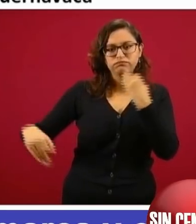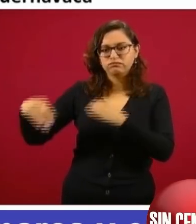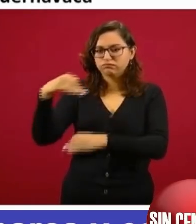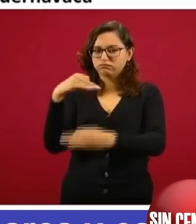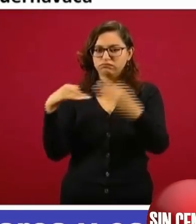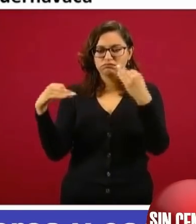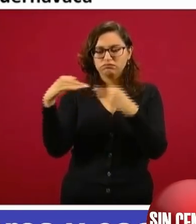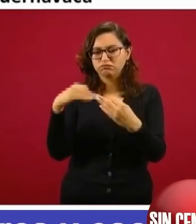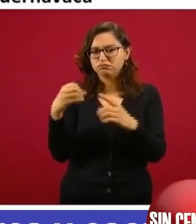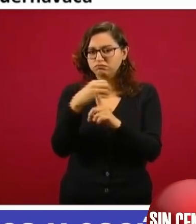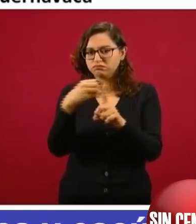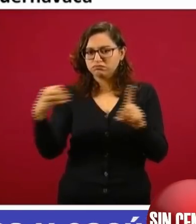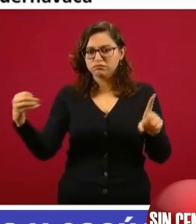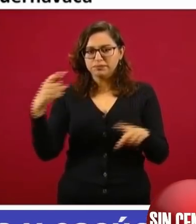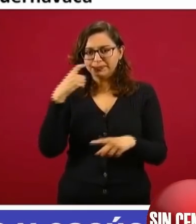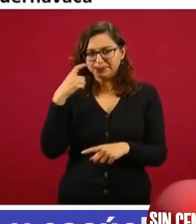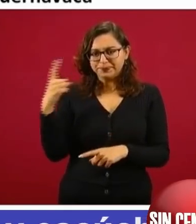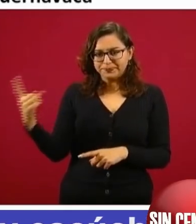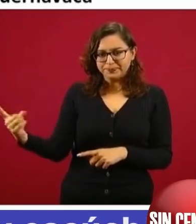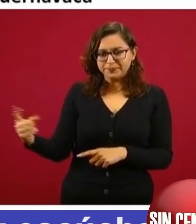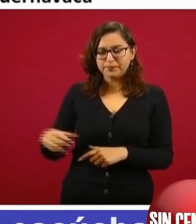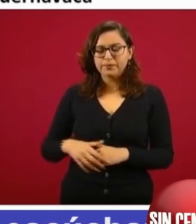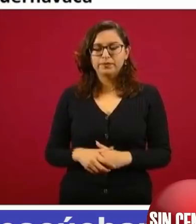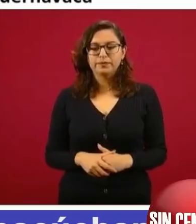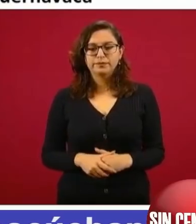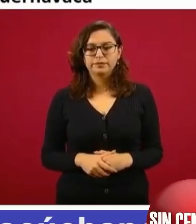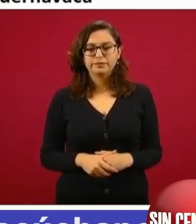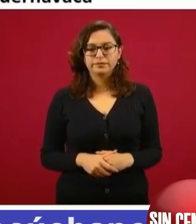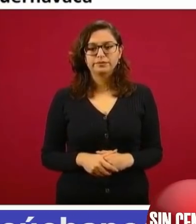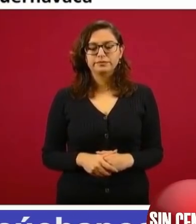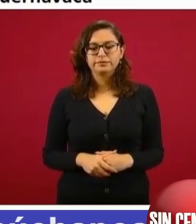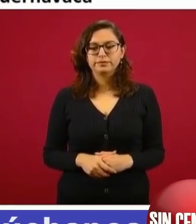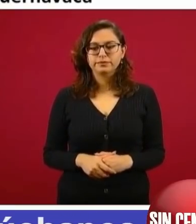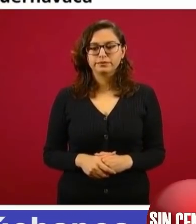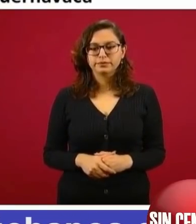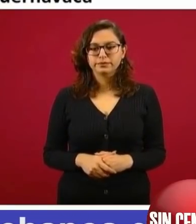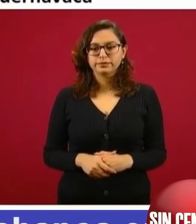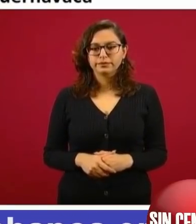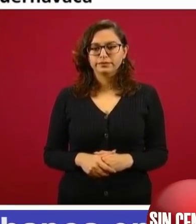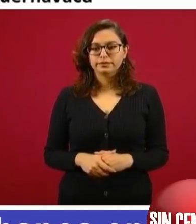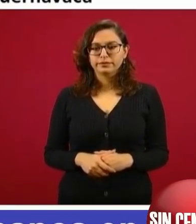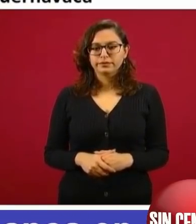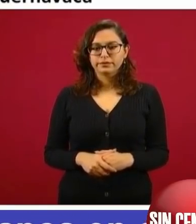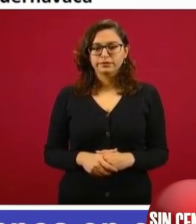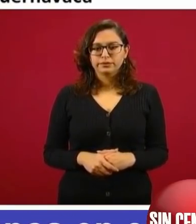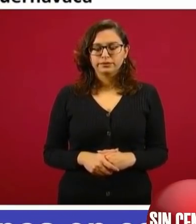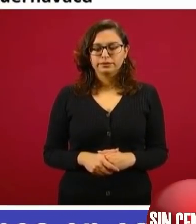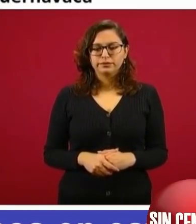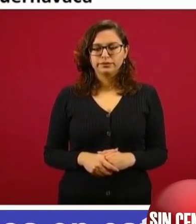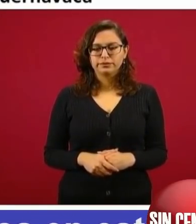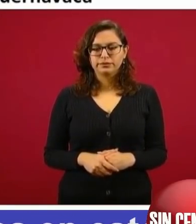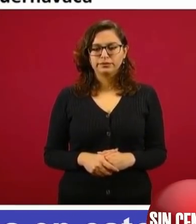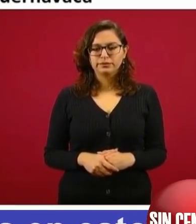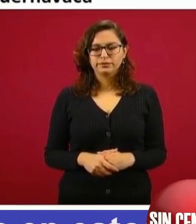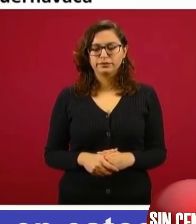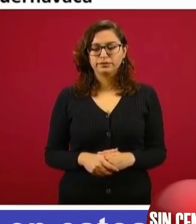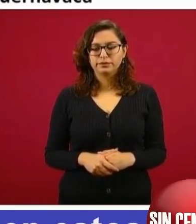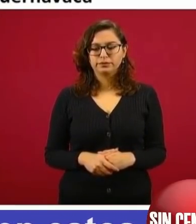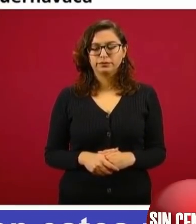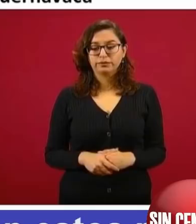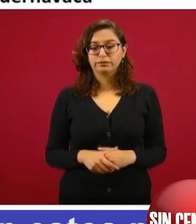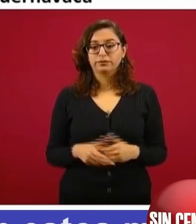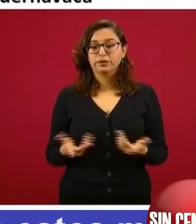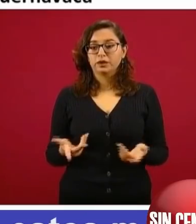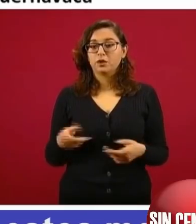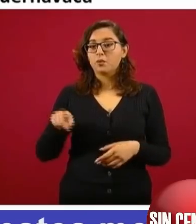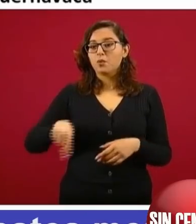se establecen, ¿no? Los puntos de acceso son estos que están acá, por ejemplo, de un lado y del otro, y